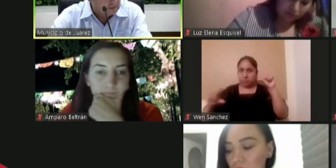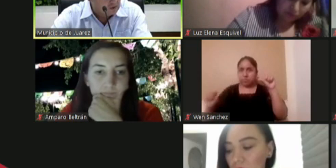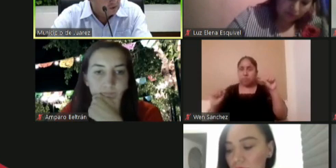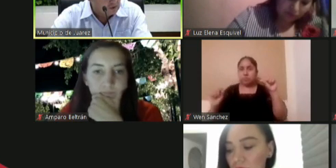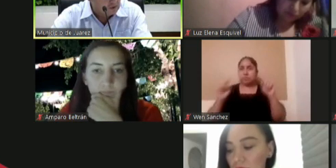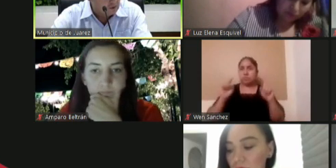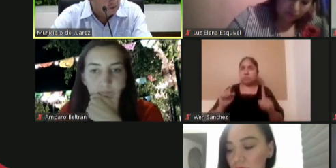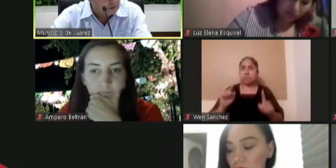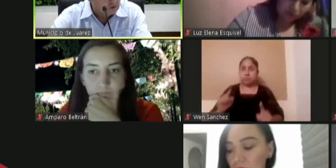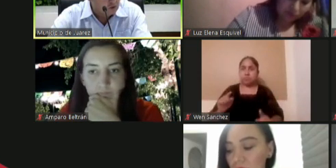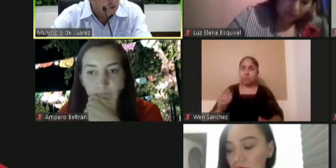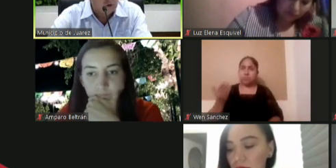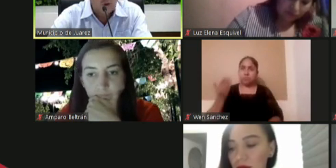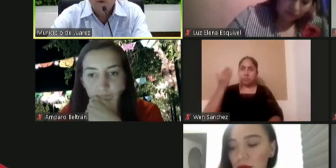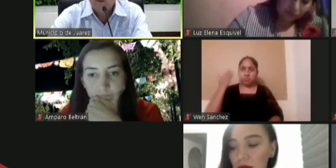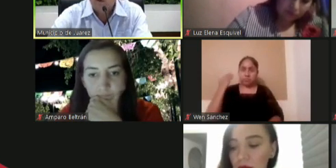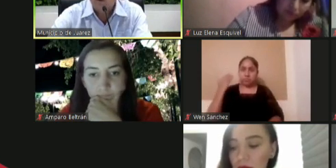a las